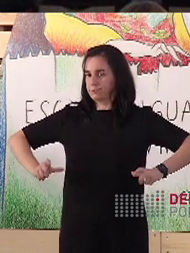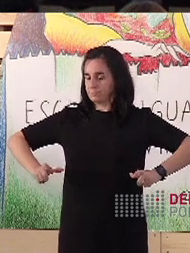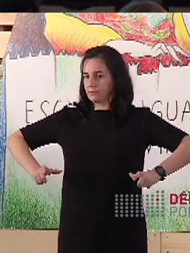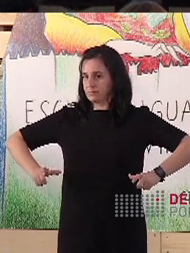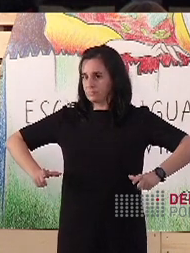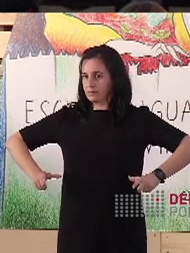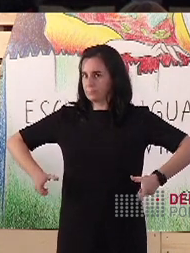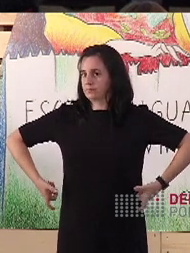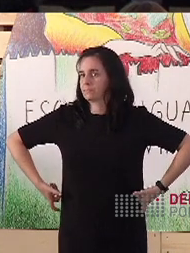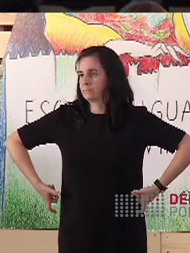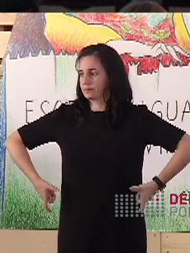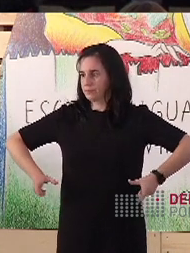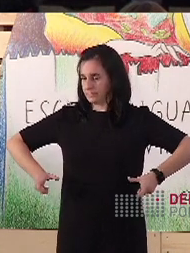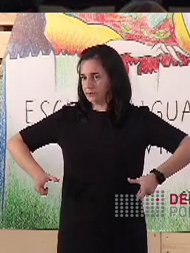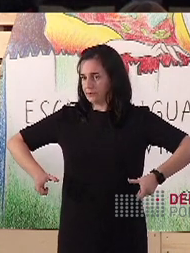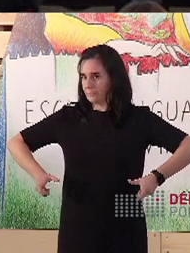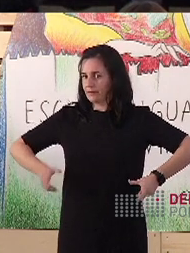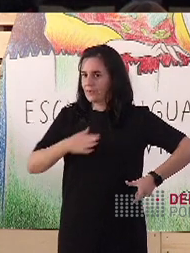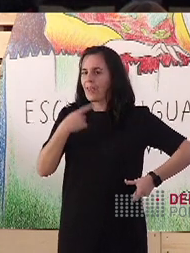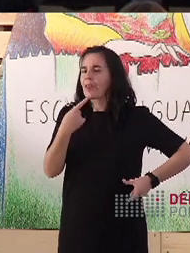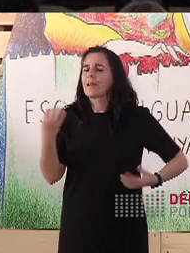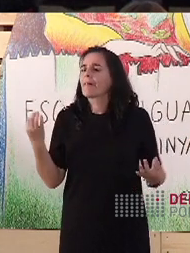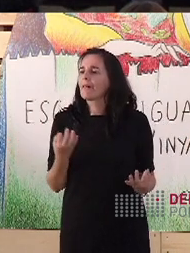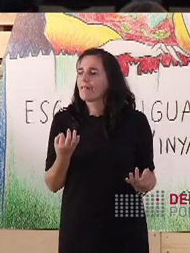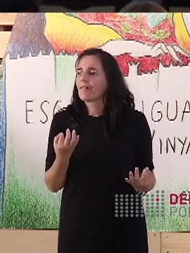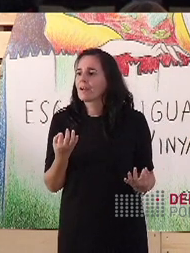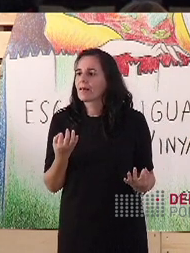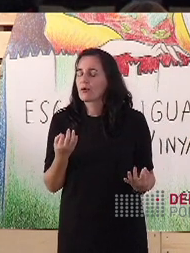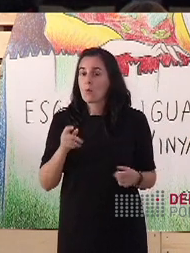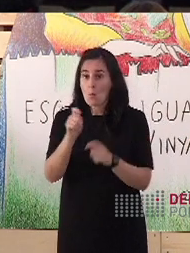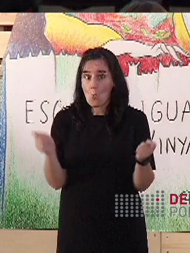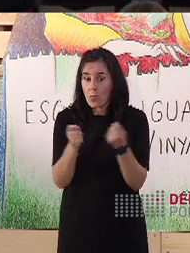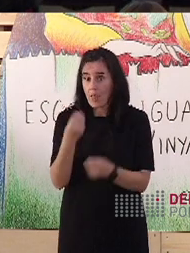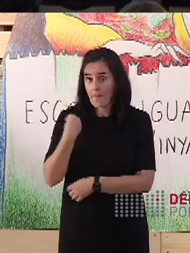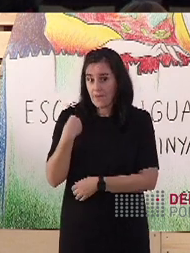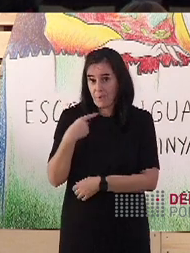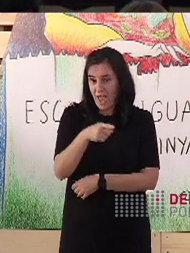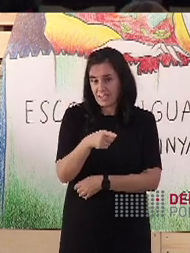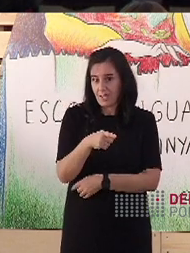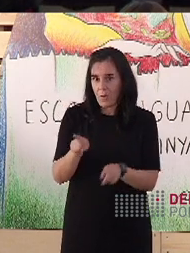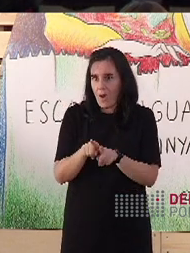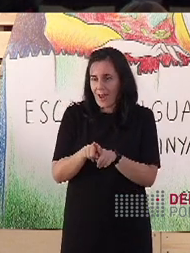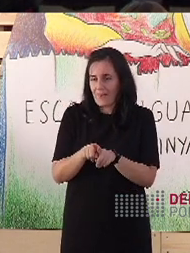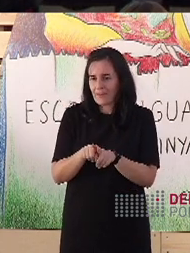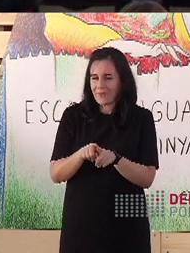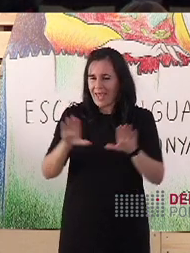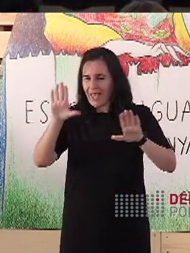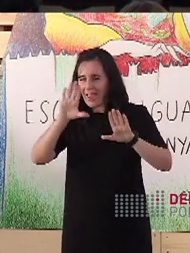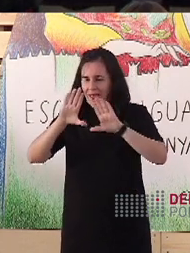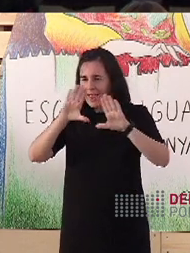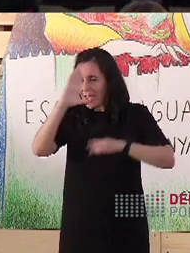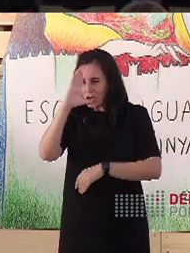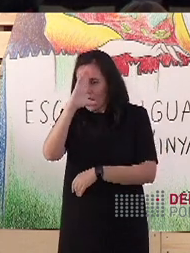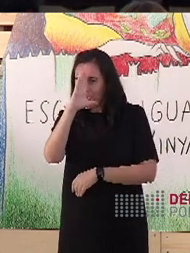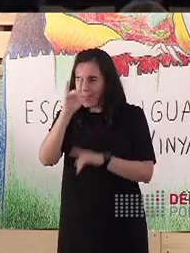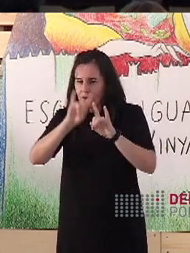arriba. ¿Qué quiere decirnos esta publicidad así, de manera tan subliminal?